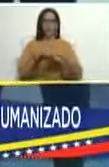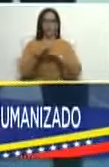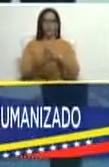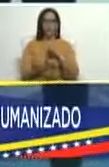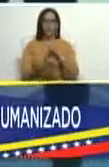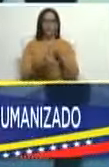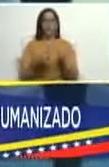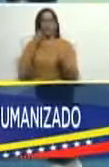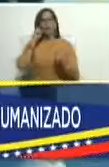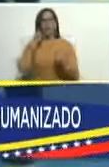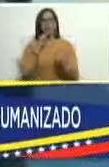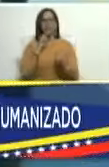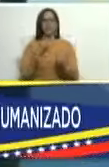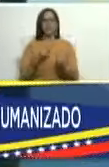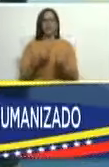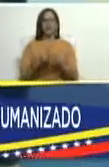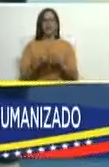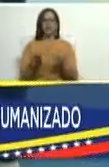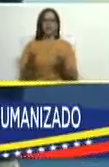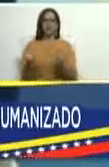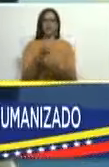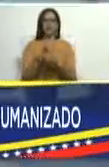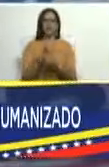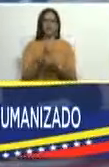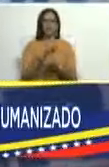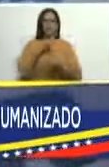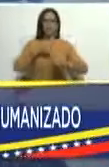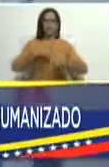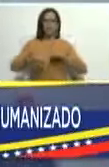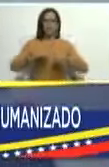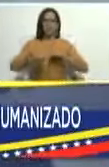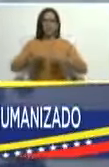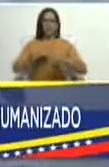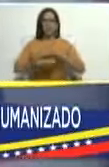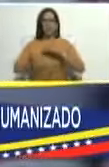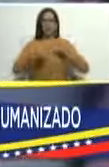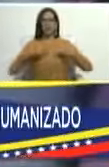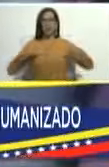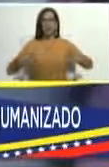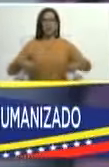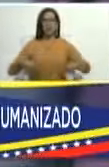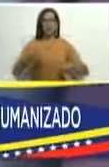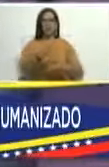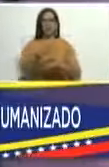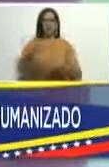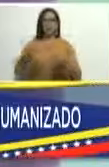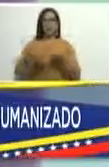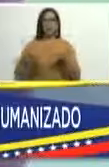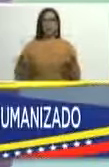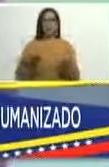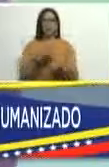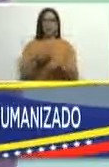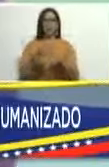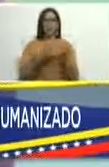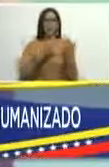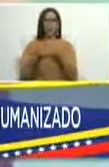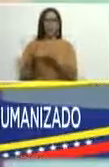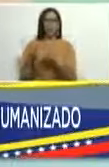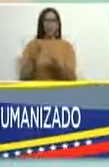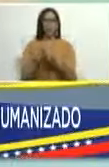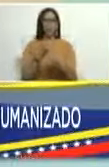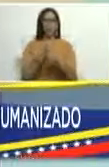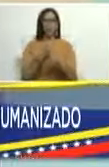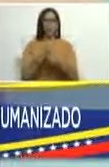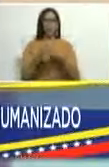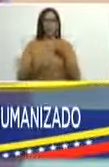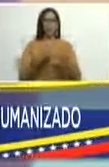que han sido captadas por nuestras promotoras de parto humanizado en cada territorio, en cada comunidad. Un trabajo que hemos